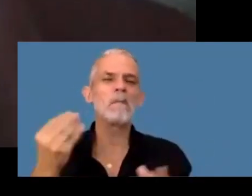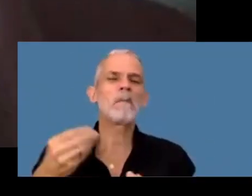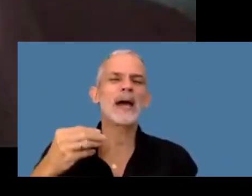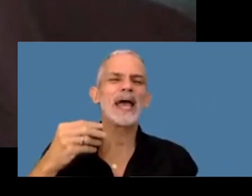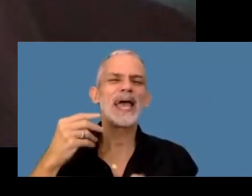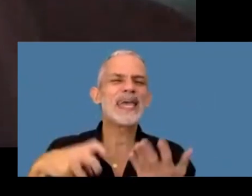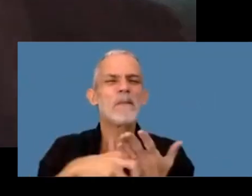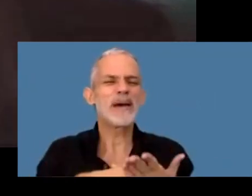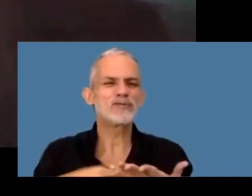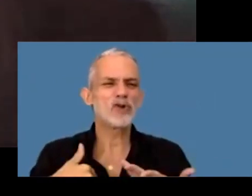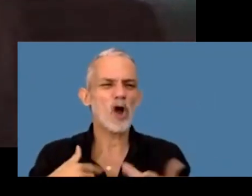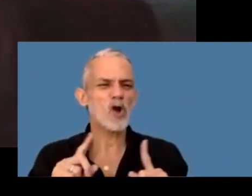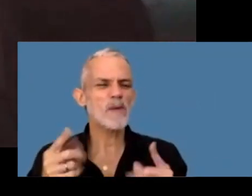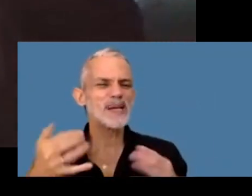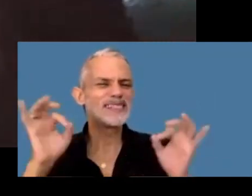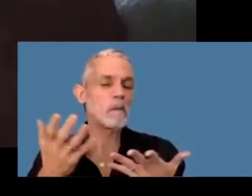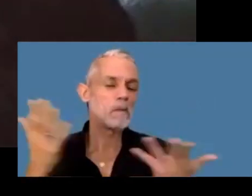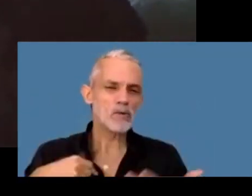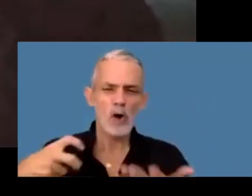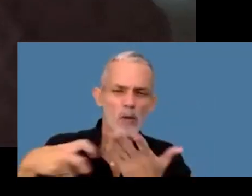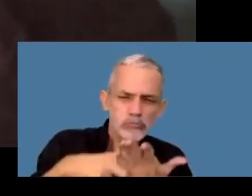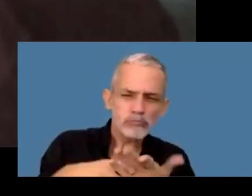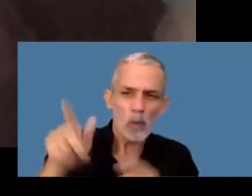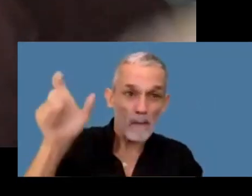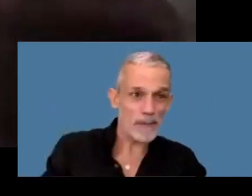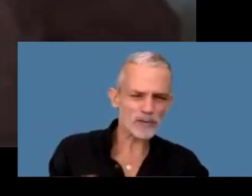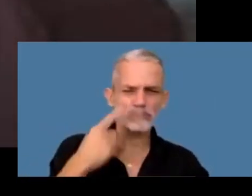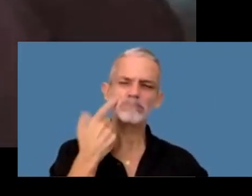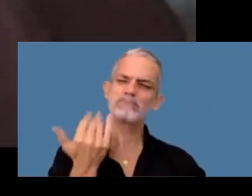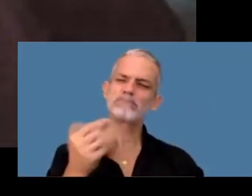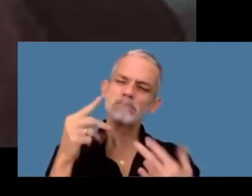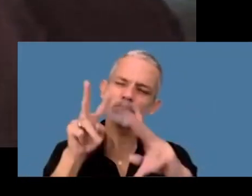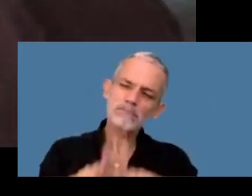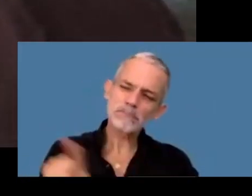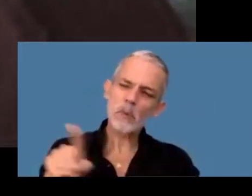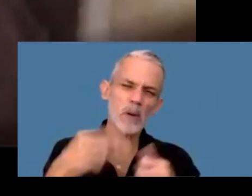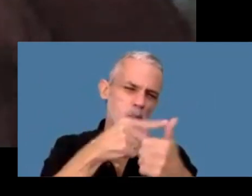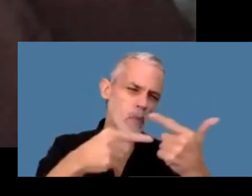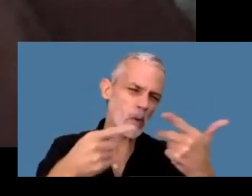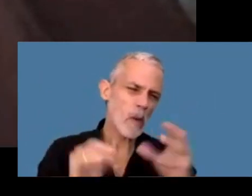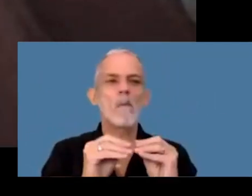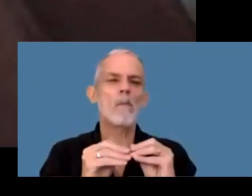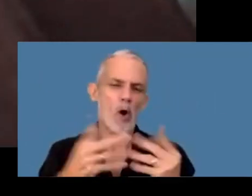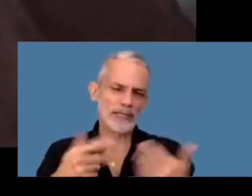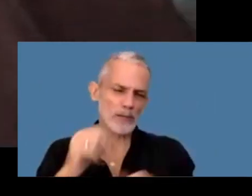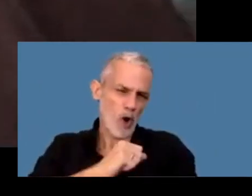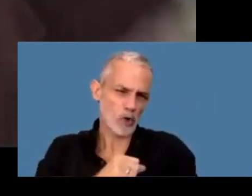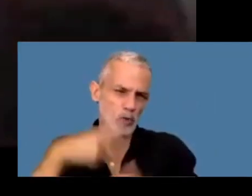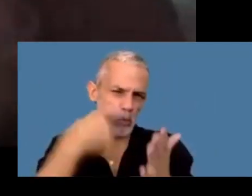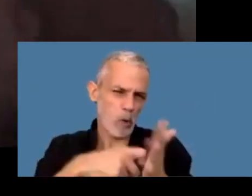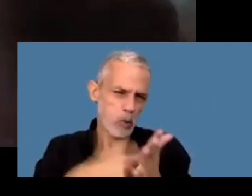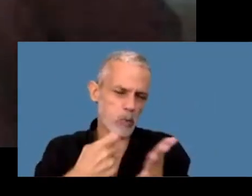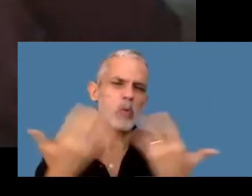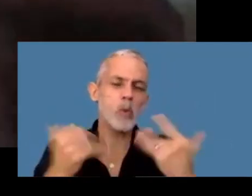efectos de la norma. Entonces puede suceder que yo sincero los fondos o blanqueo los fondos y